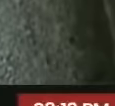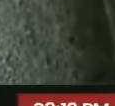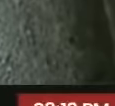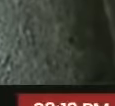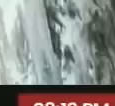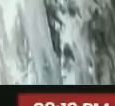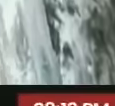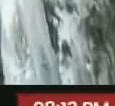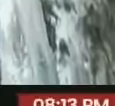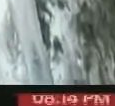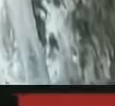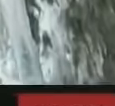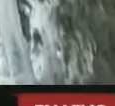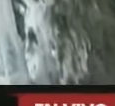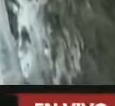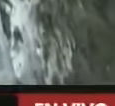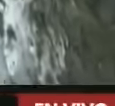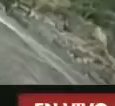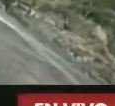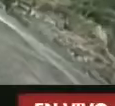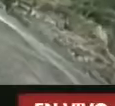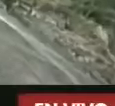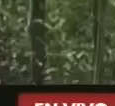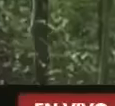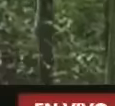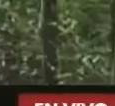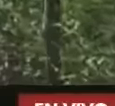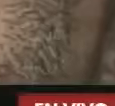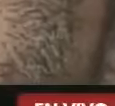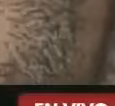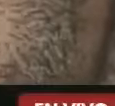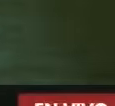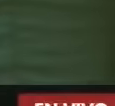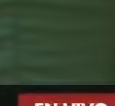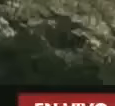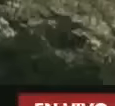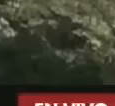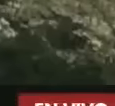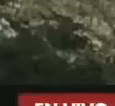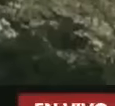las mejores de Latinoamérica para esta práctica deportiva.